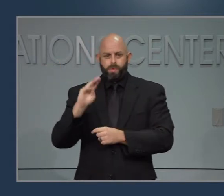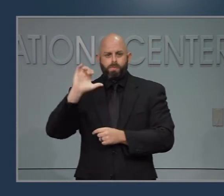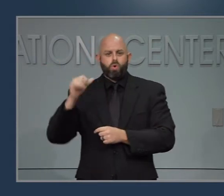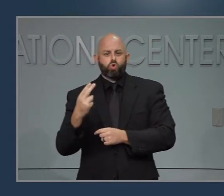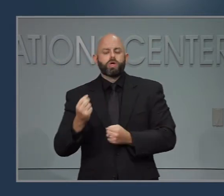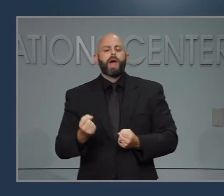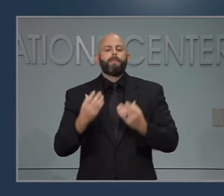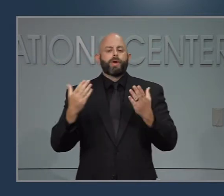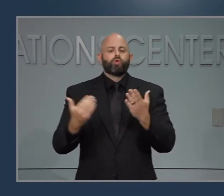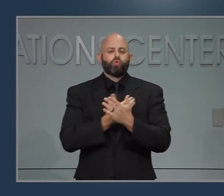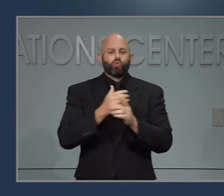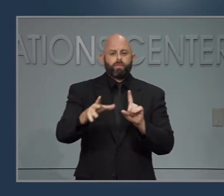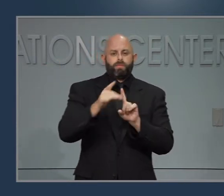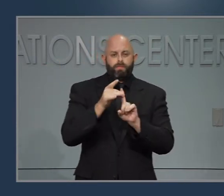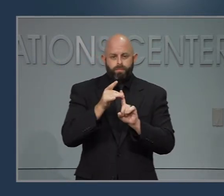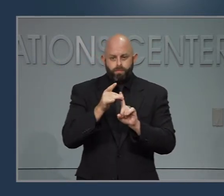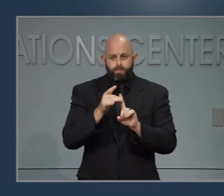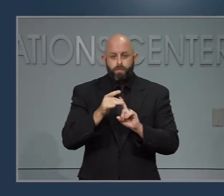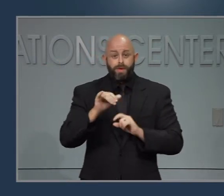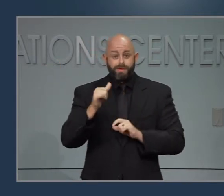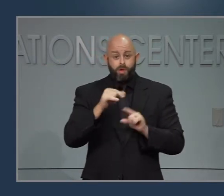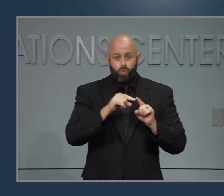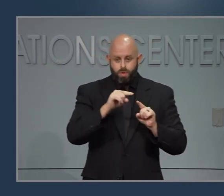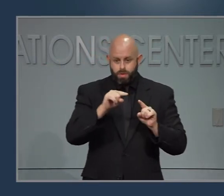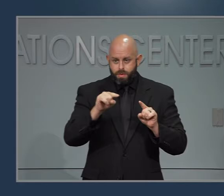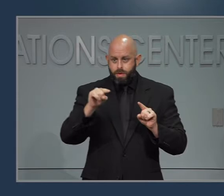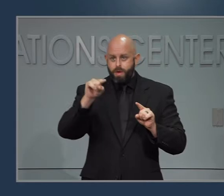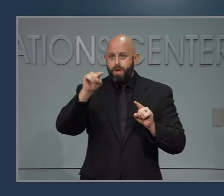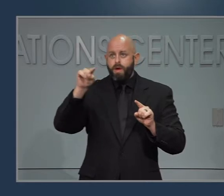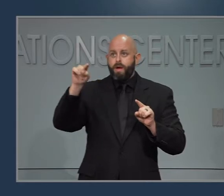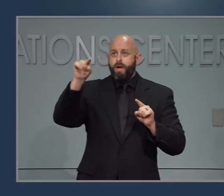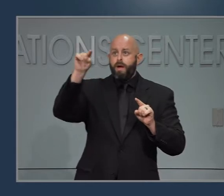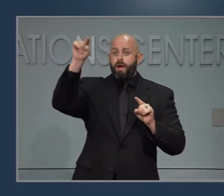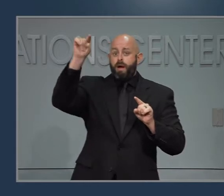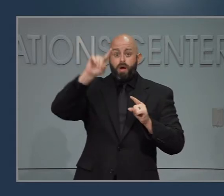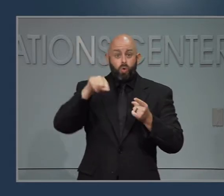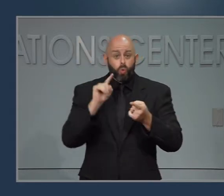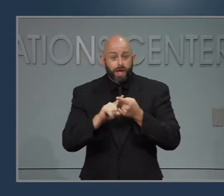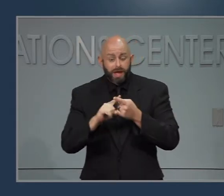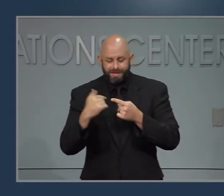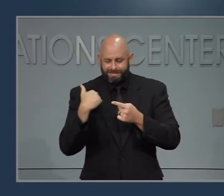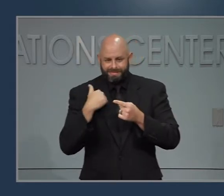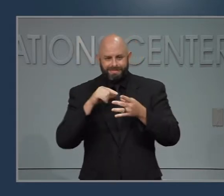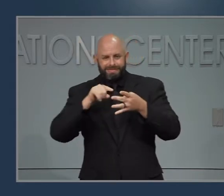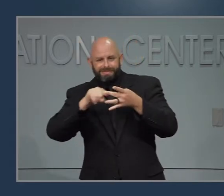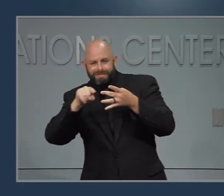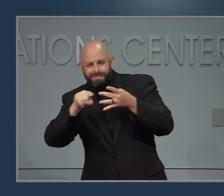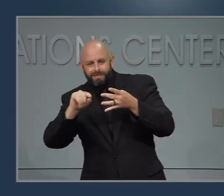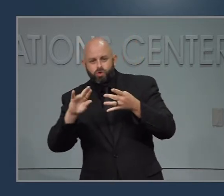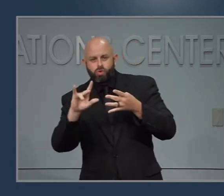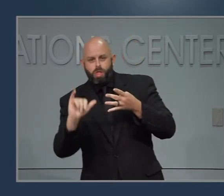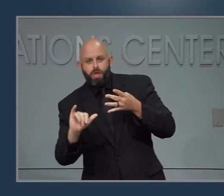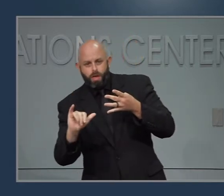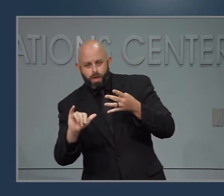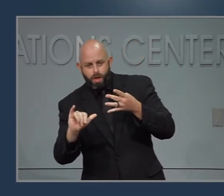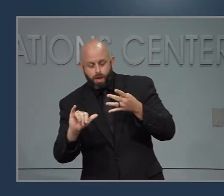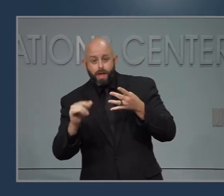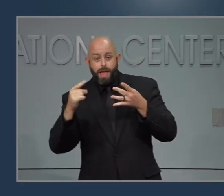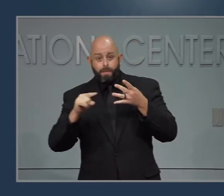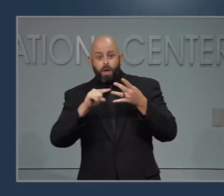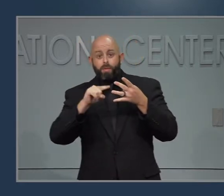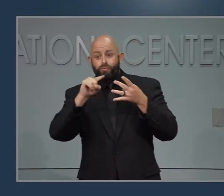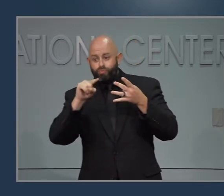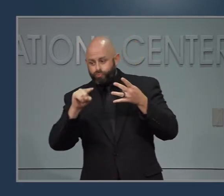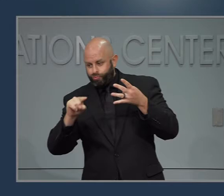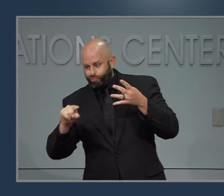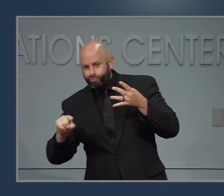en marzo. Enfocándonos en la línea amarilla, pueden ver que el pico más alto de casos fue a mediados de julio y luego